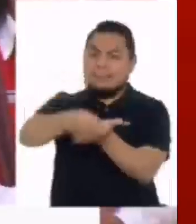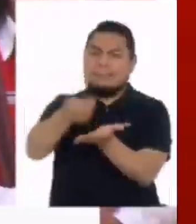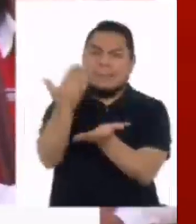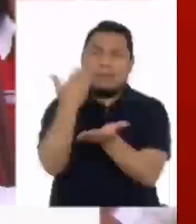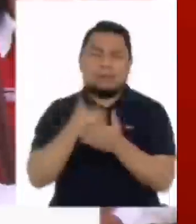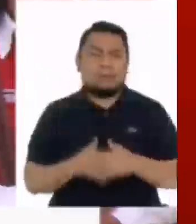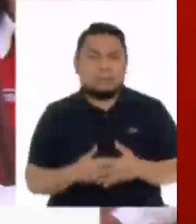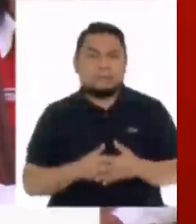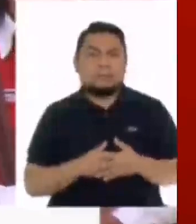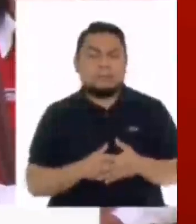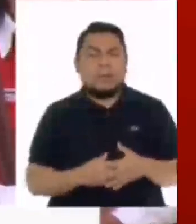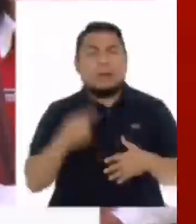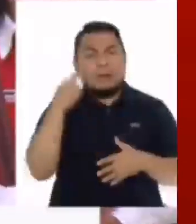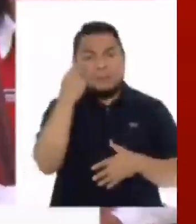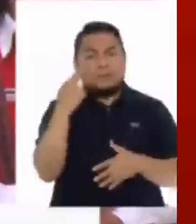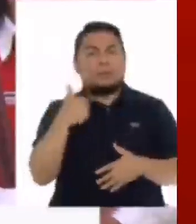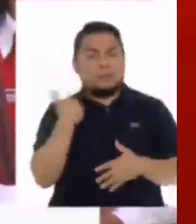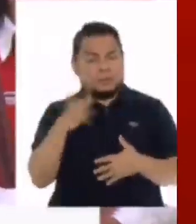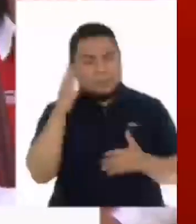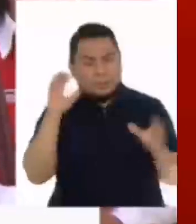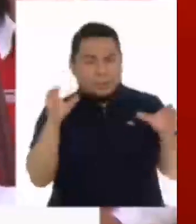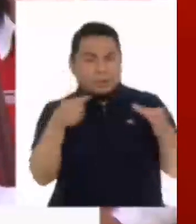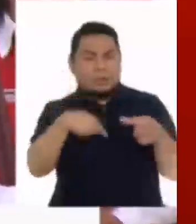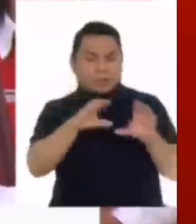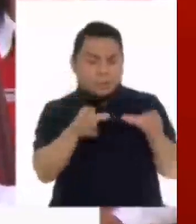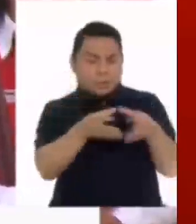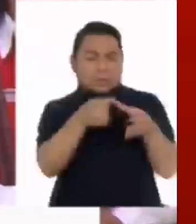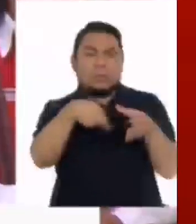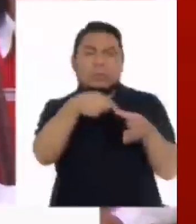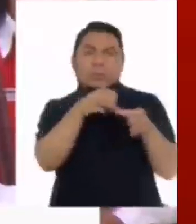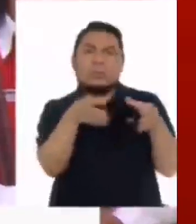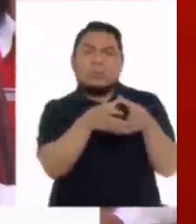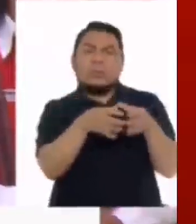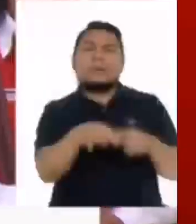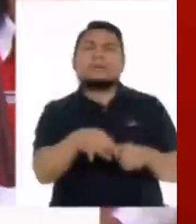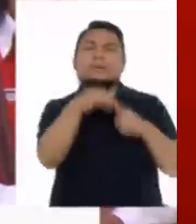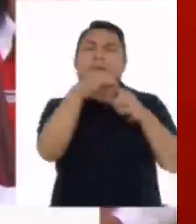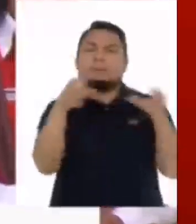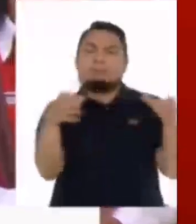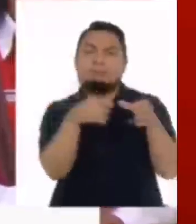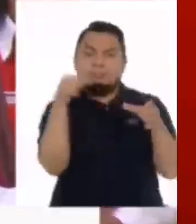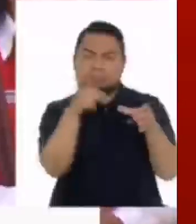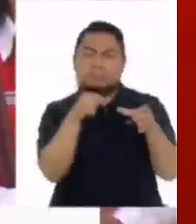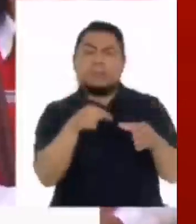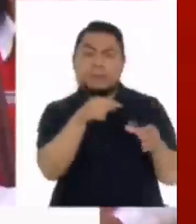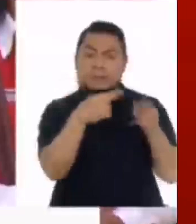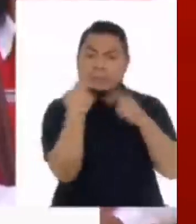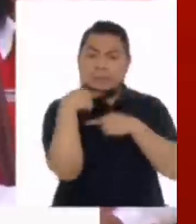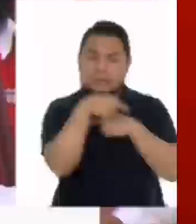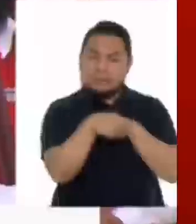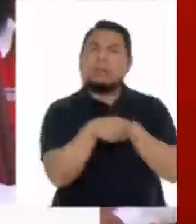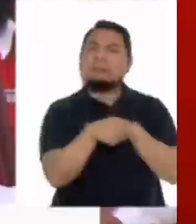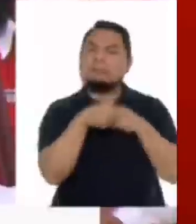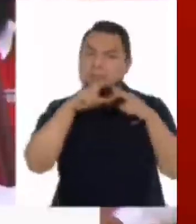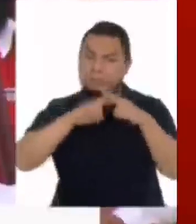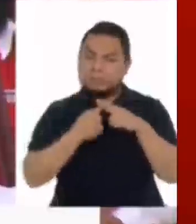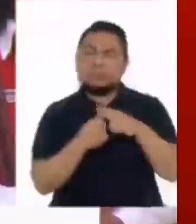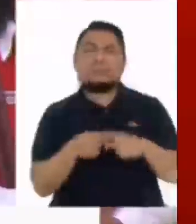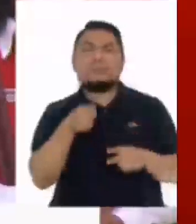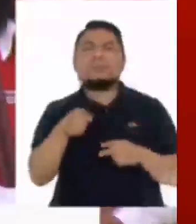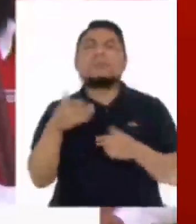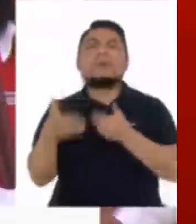ello, hemos conformado una comisión de alto nivel para iniciar